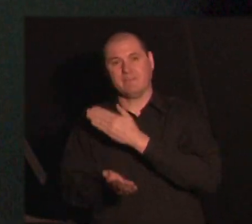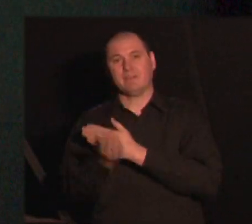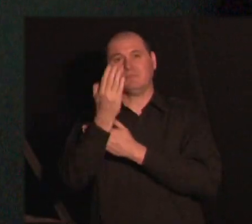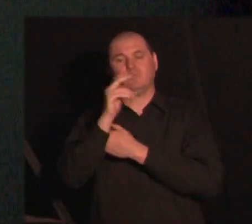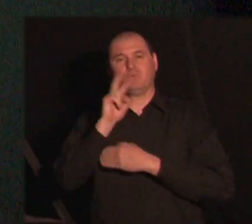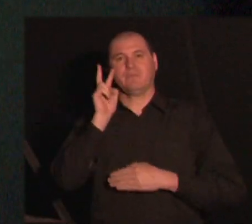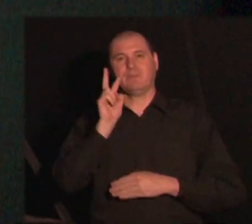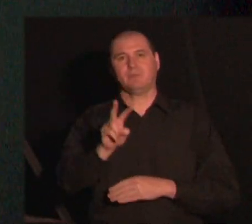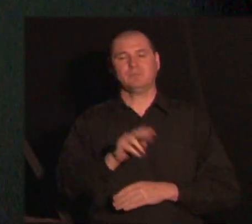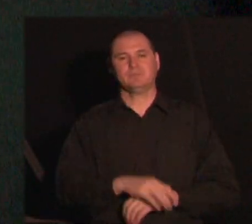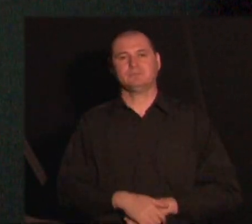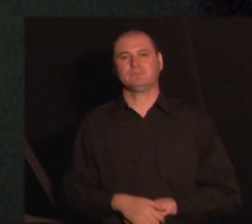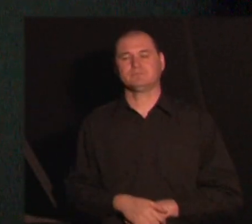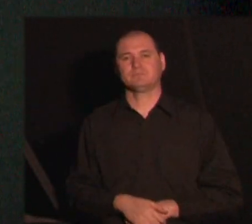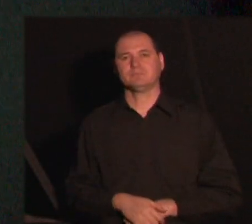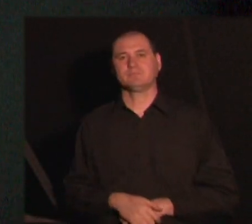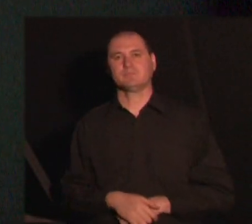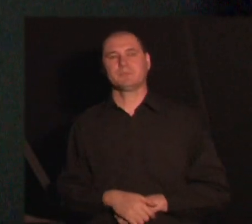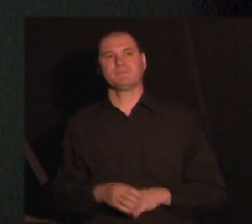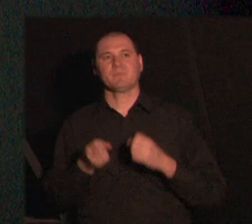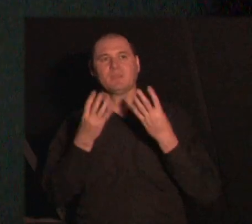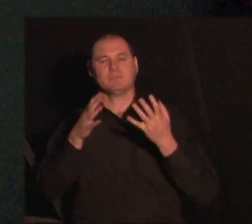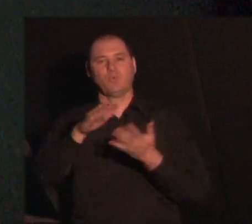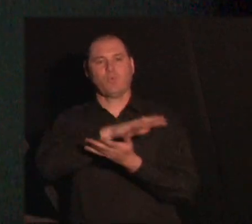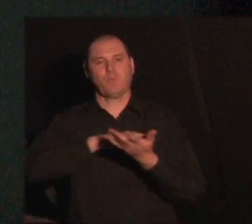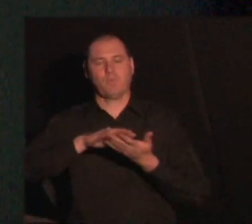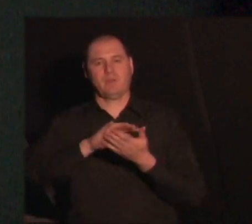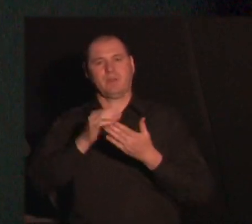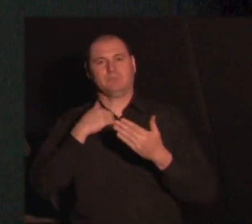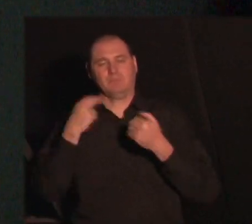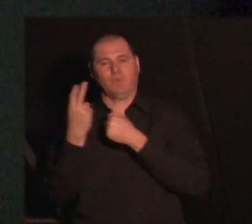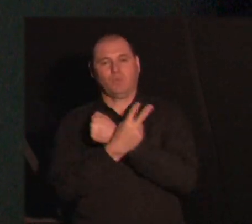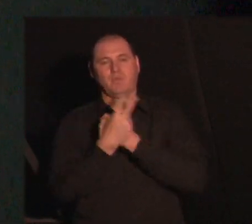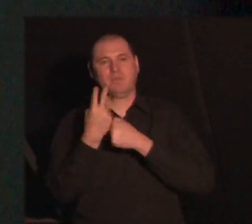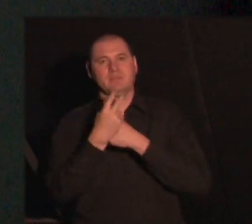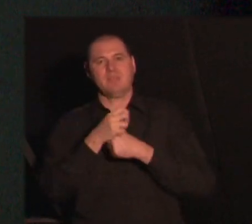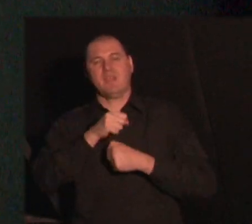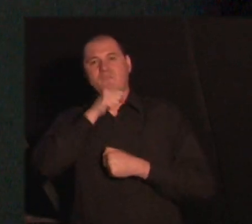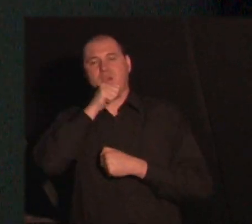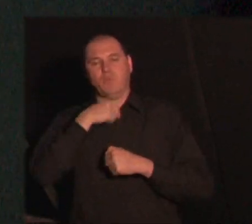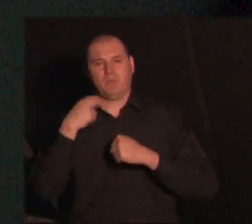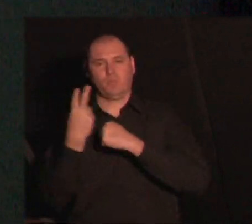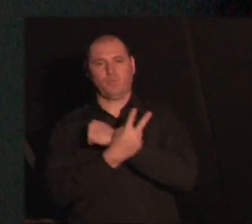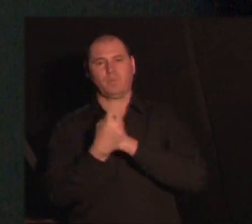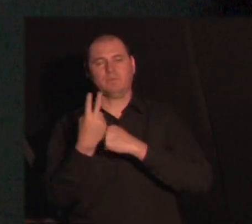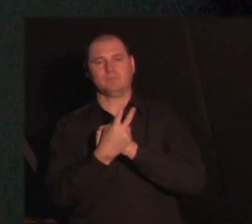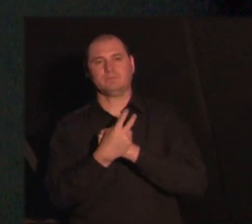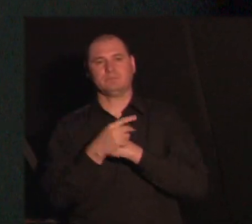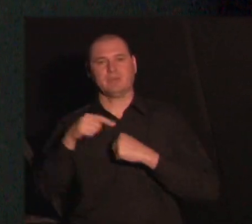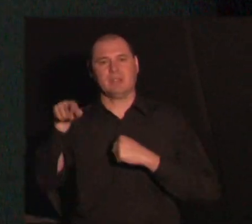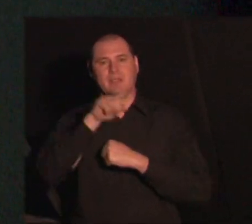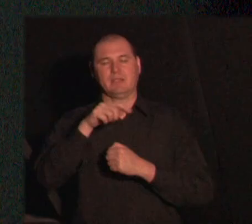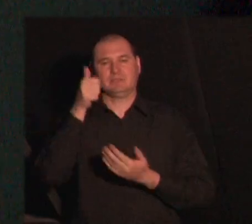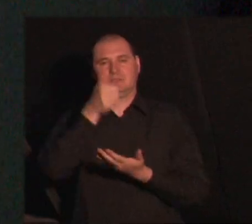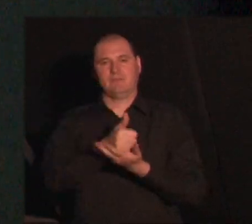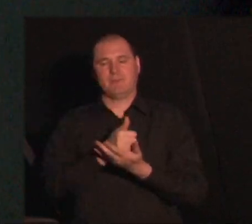no la veíamos tampoco. Entonces, la comunidad me crió, las abuelas me criaron, ellas estuvieron